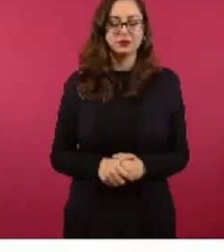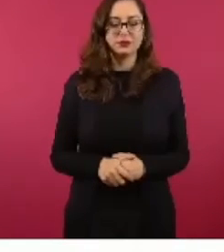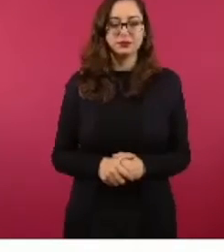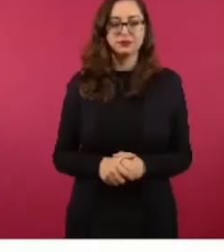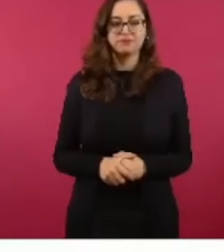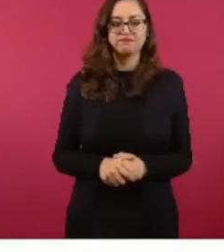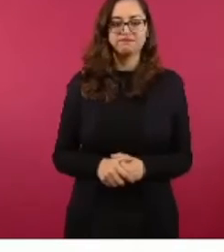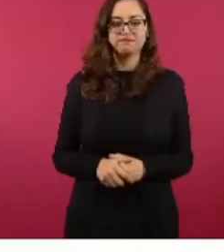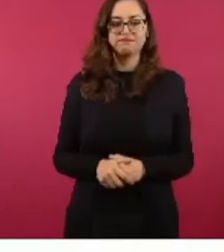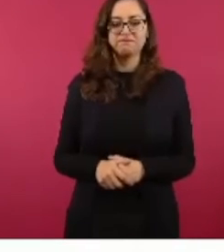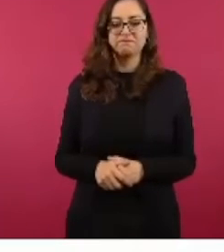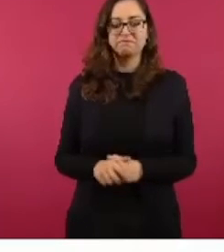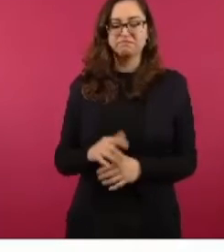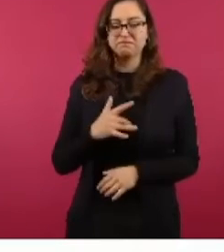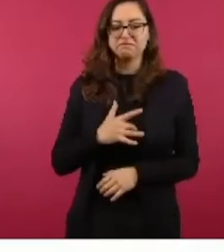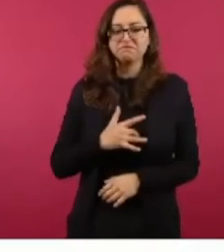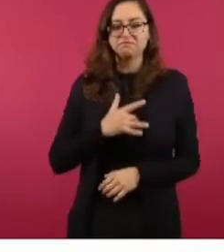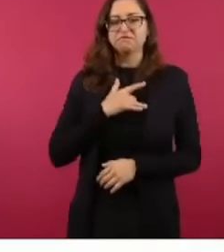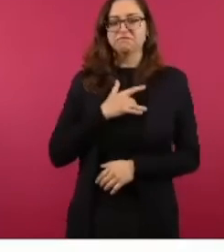sensible,